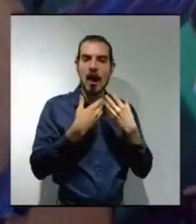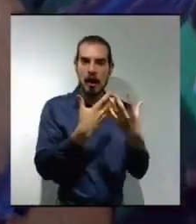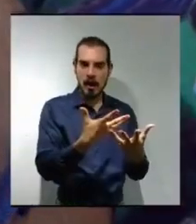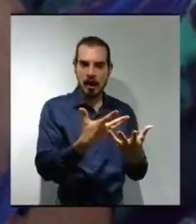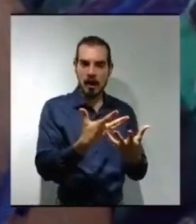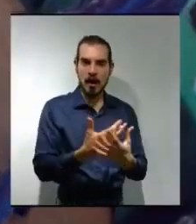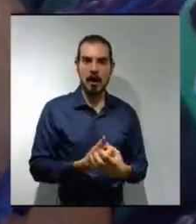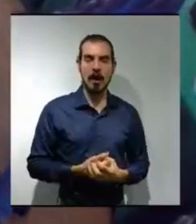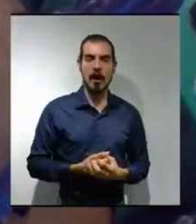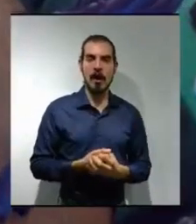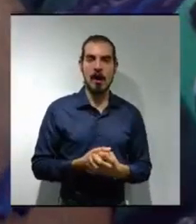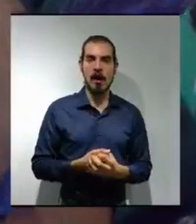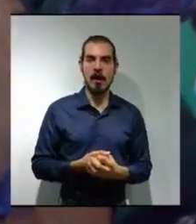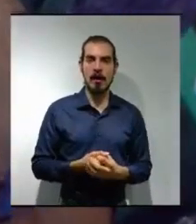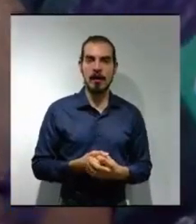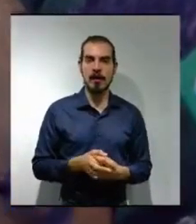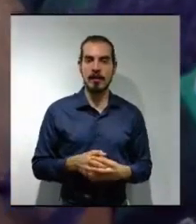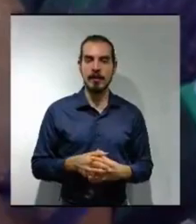Sí.